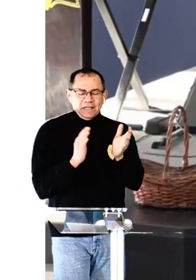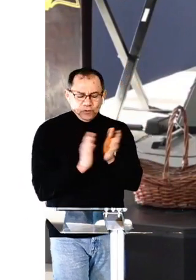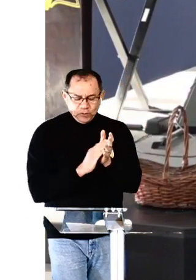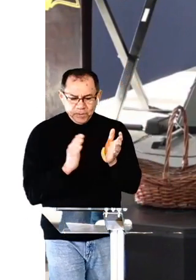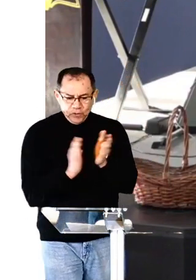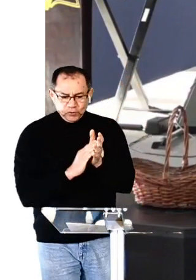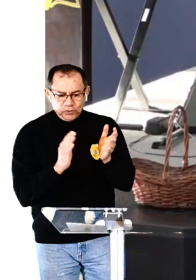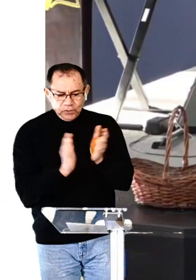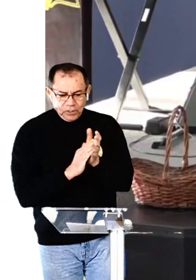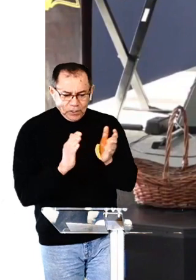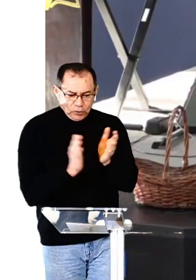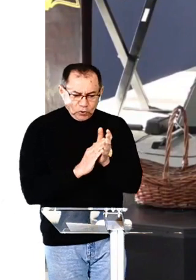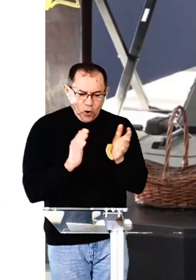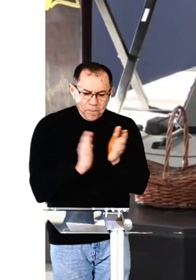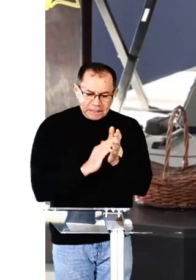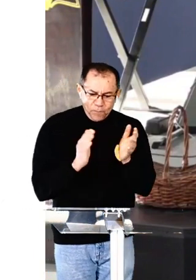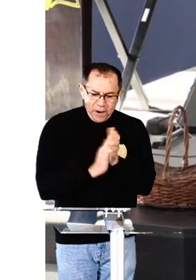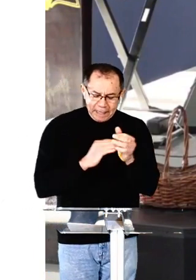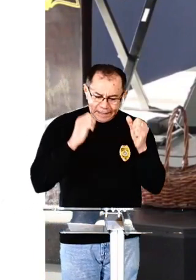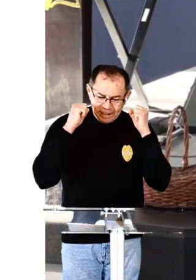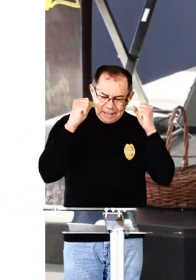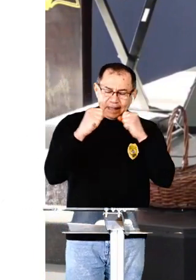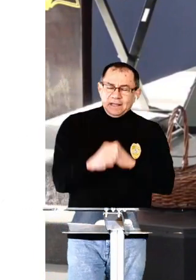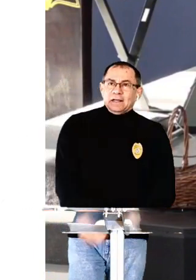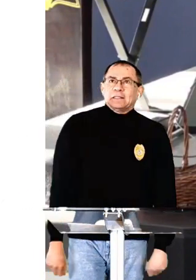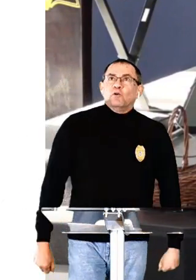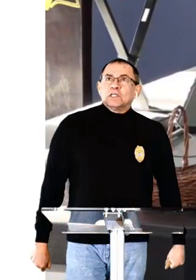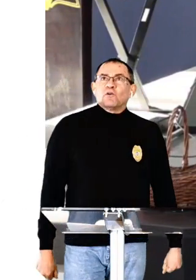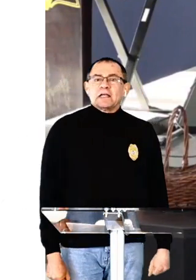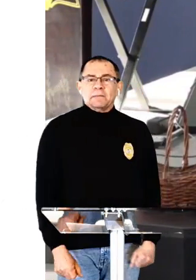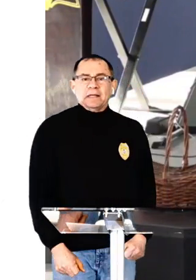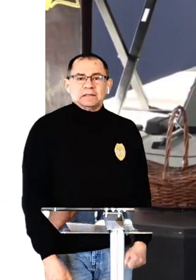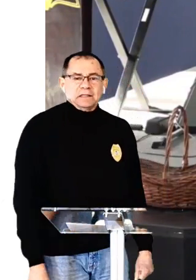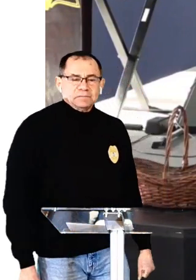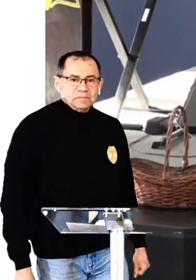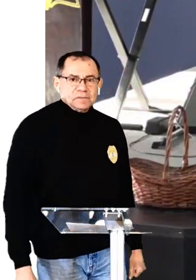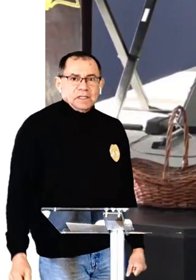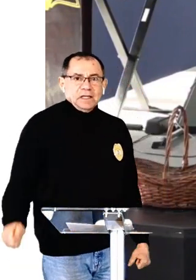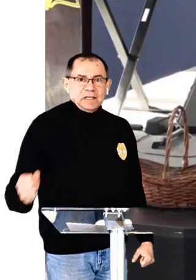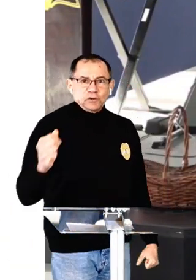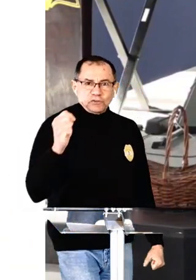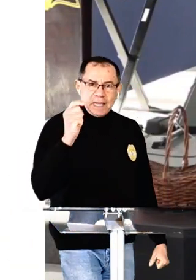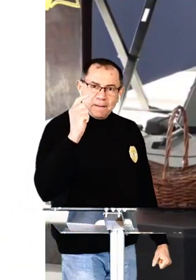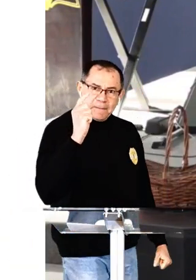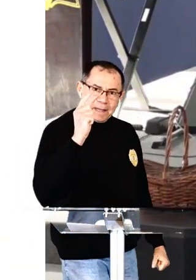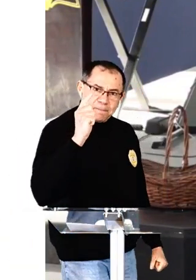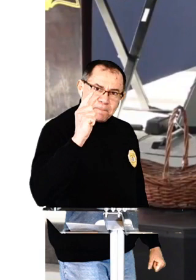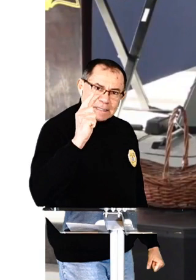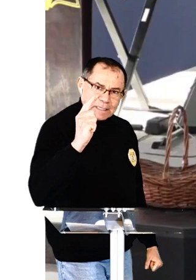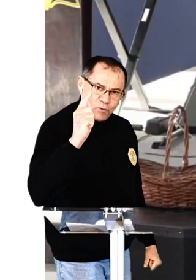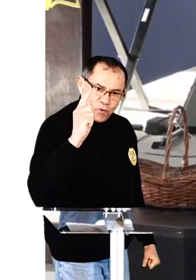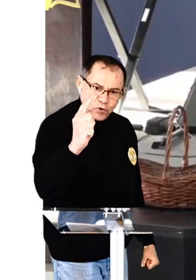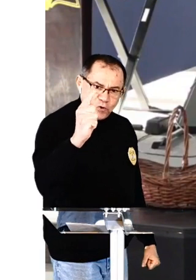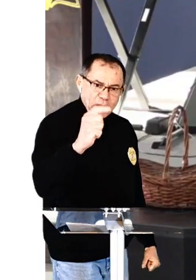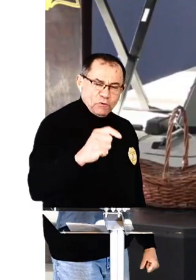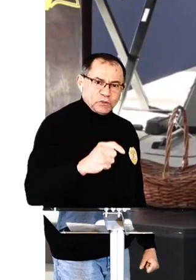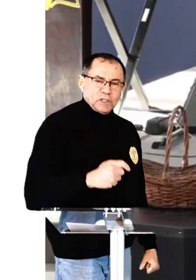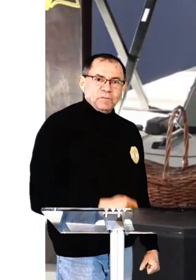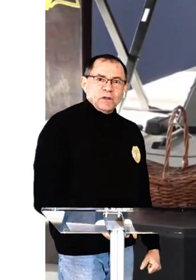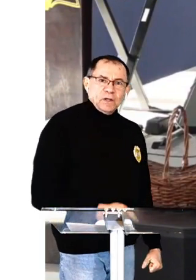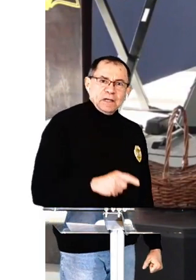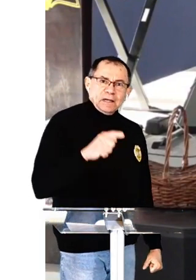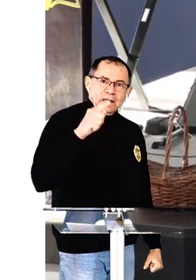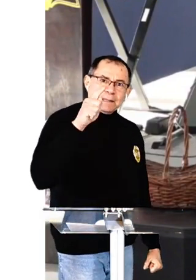Gracias, Jesús, mi Dios. Dos hombres y mujeres que estamos usando grandemente. Y usted va a ser uno de